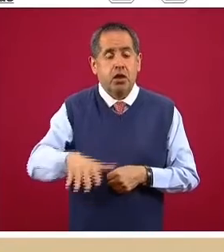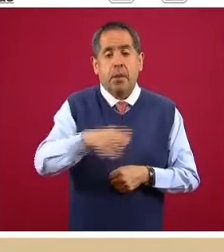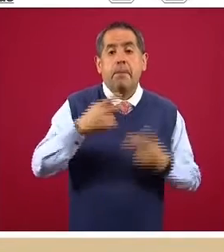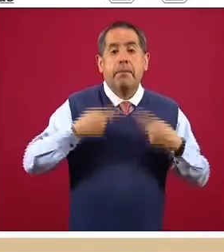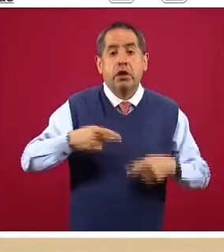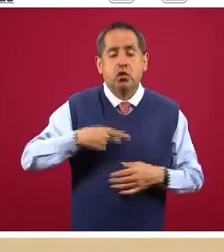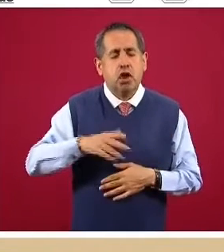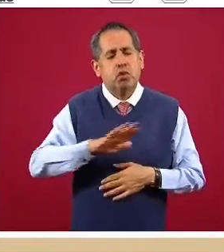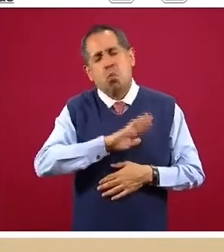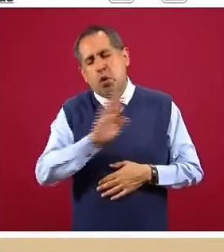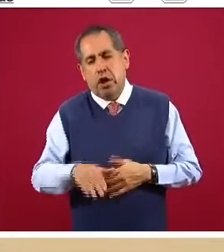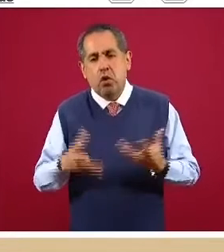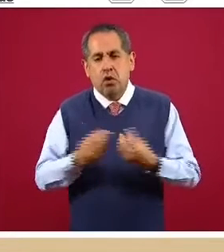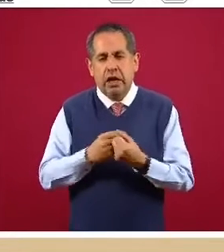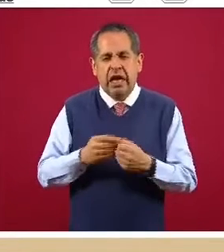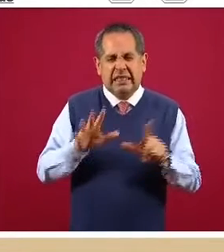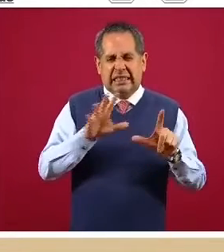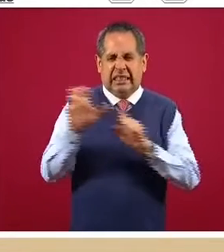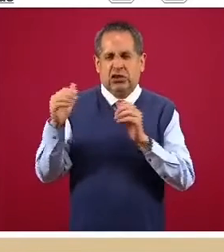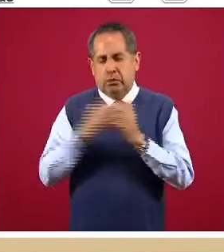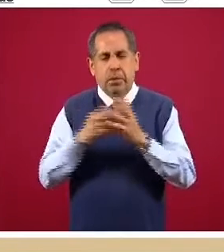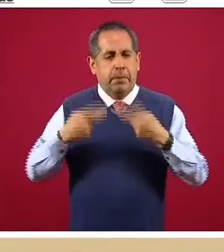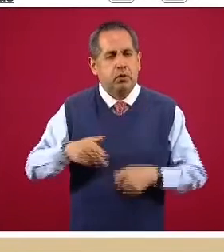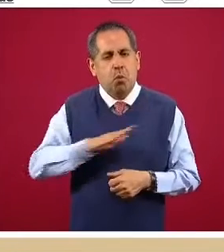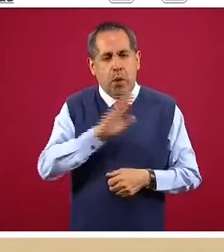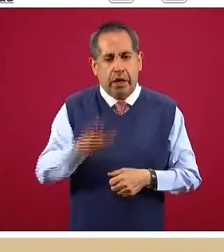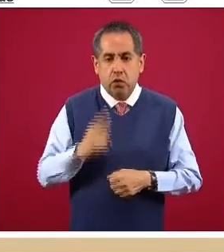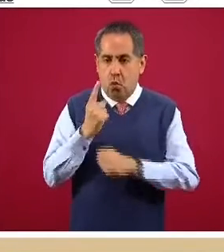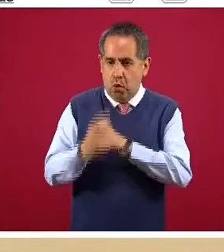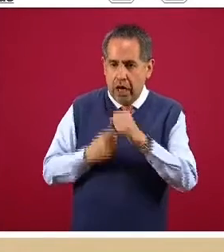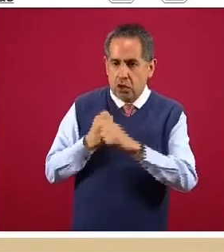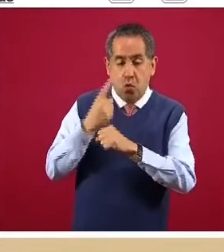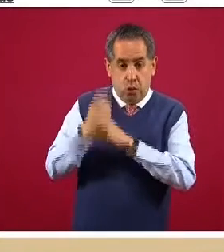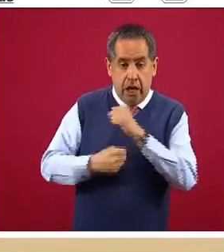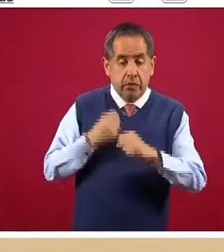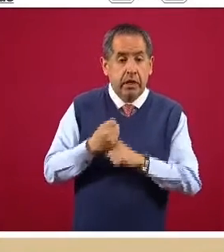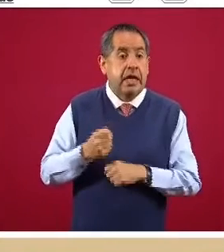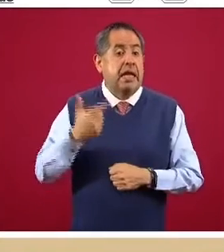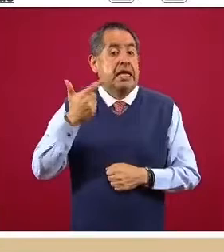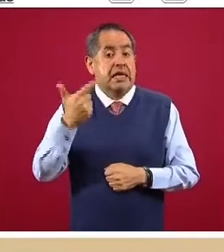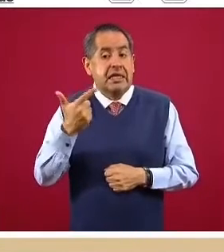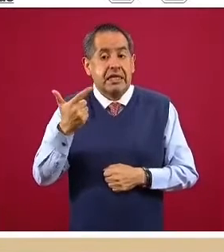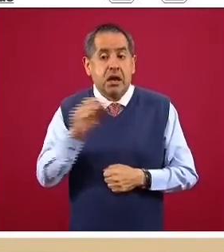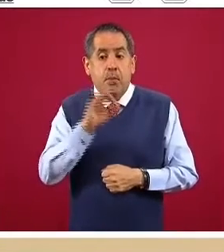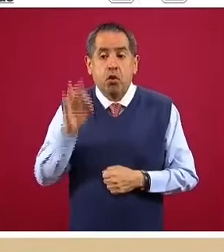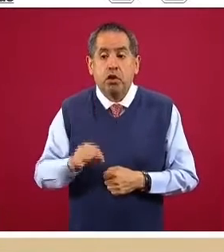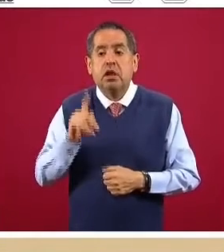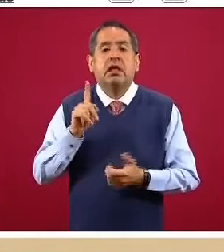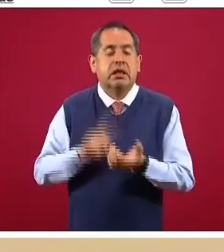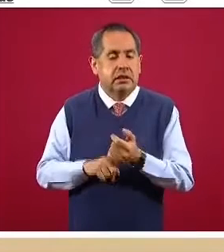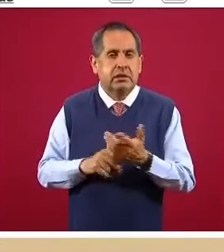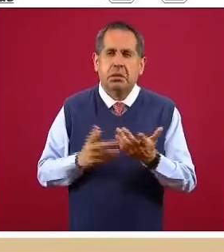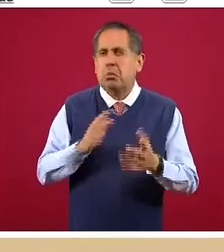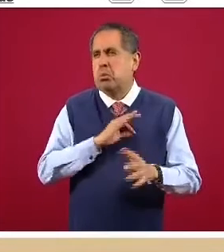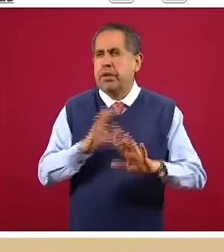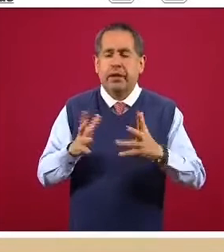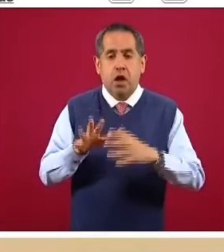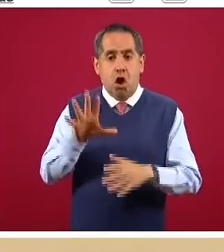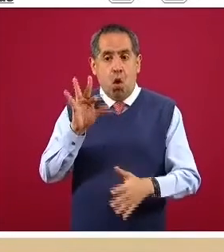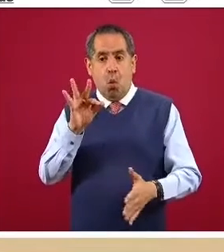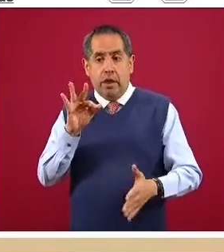muertes, o sea, de estas más de 700,000 muertes que tenemos año con año, el 7% de estas, que representan alrededor